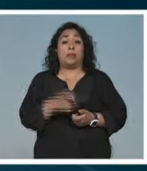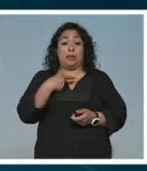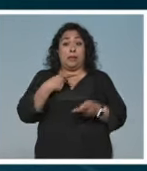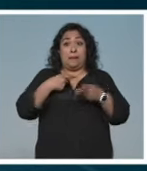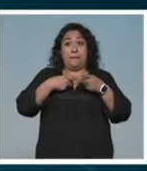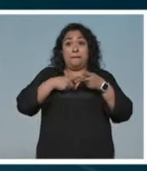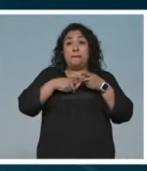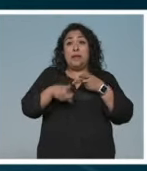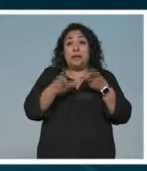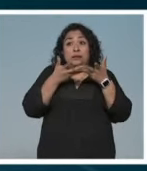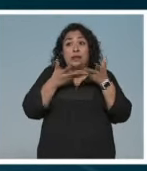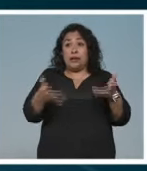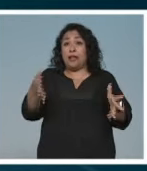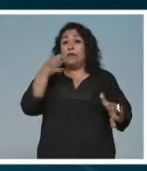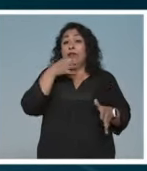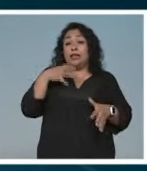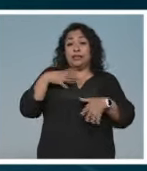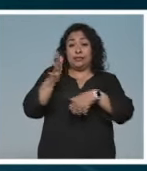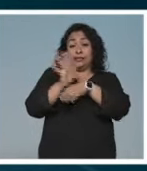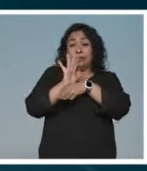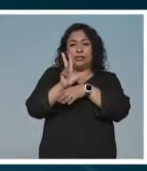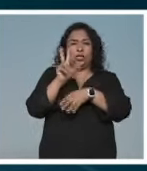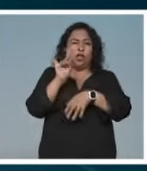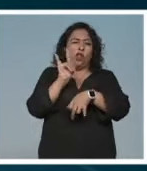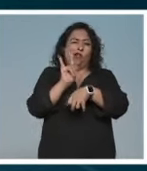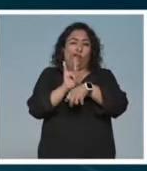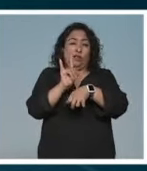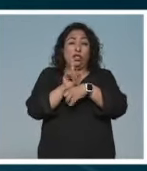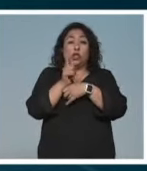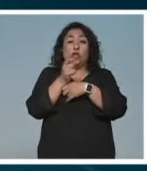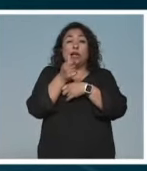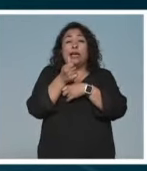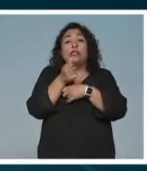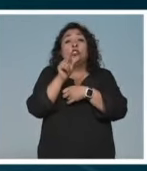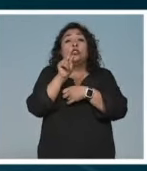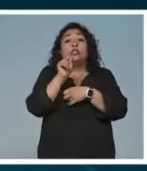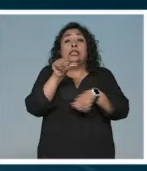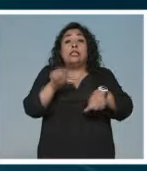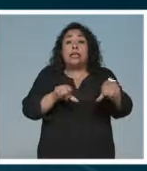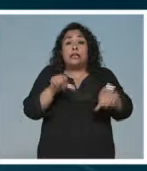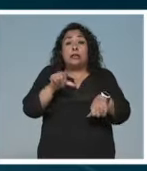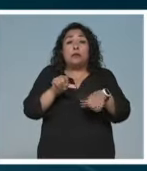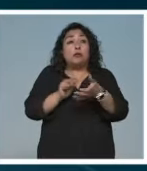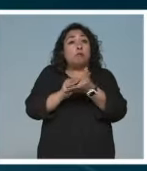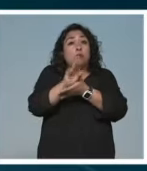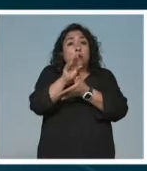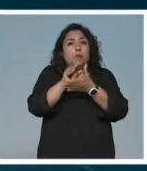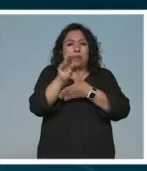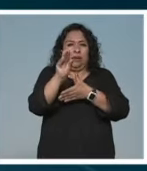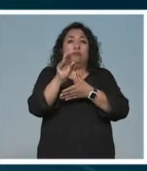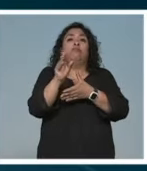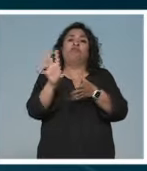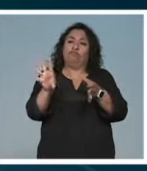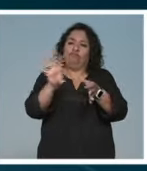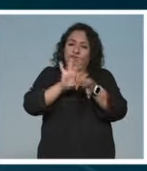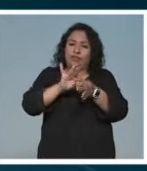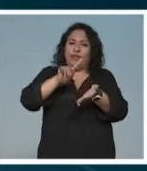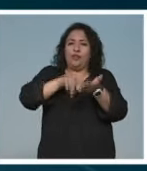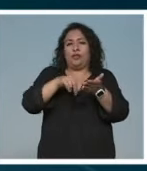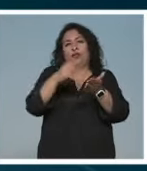Inicia la gran fiesta del cine de no ficción. Casi 80 actividades y proyecciones virtuales forman parte de su